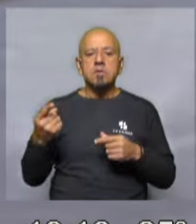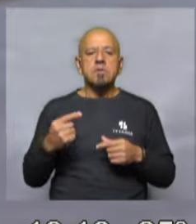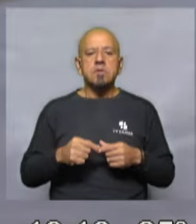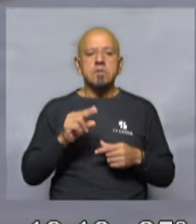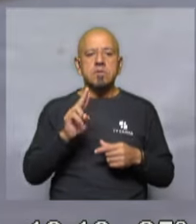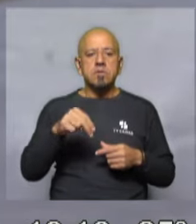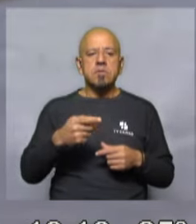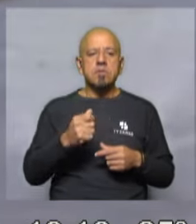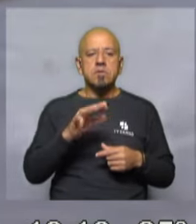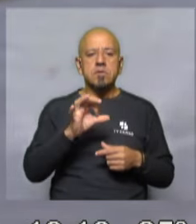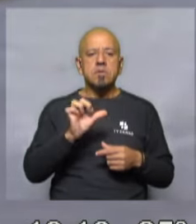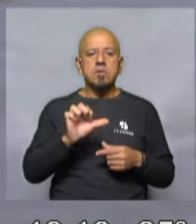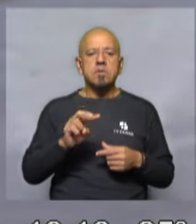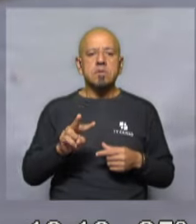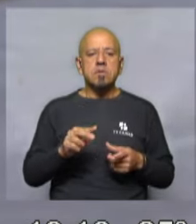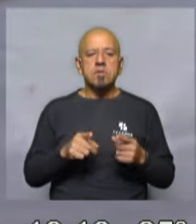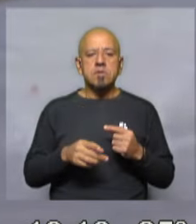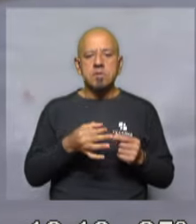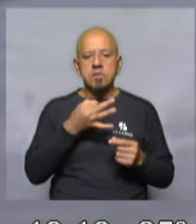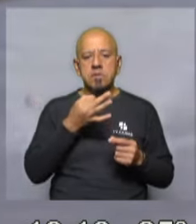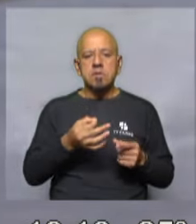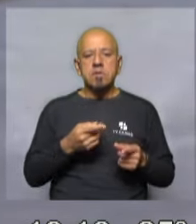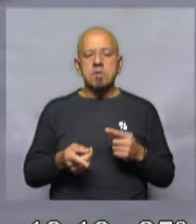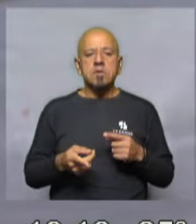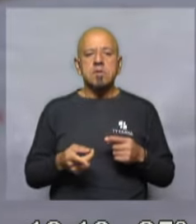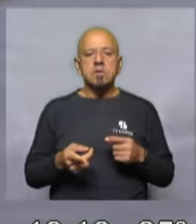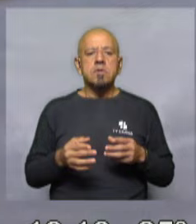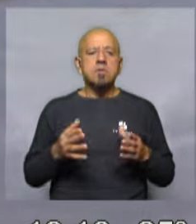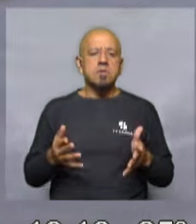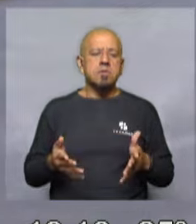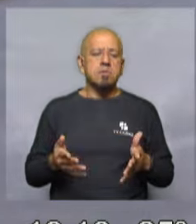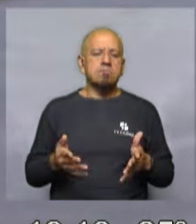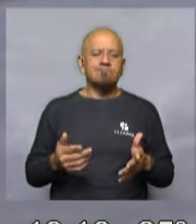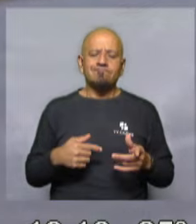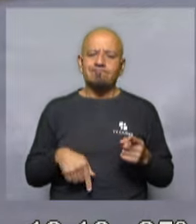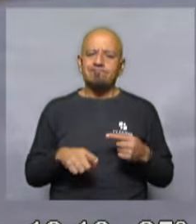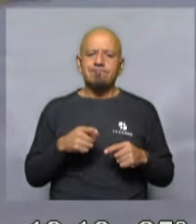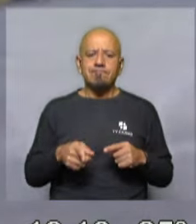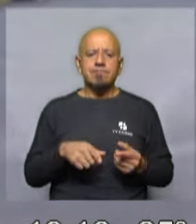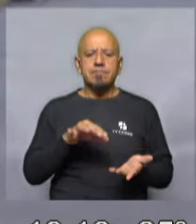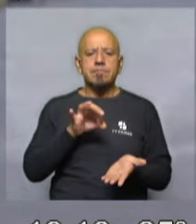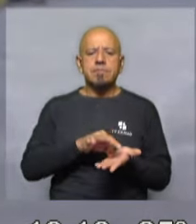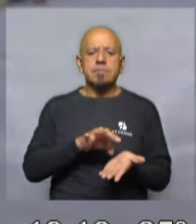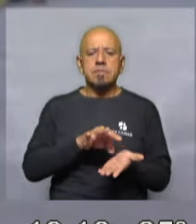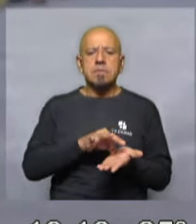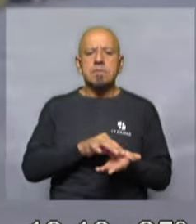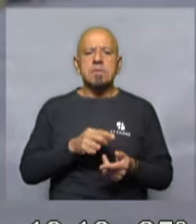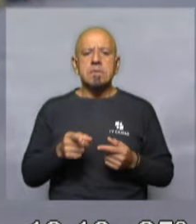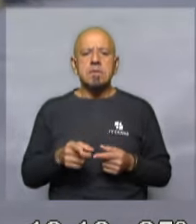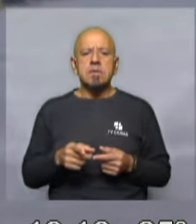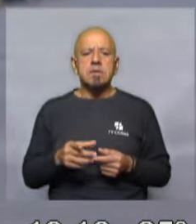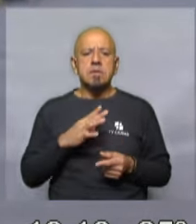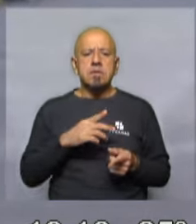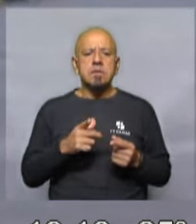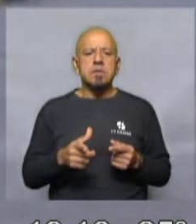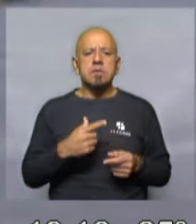UNASEP, señaló en declaraciones públicas que le parece malísimo el sistema por el cual se otorga